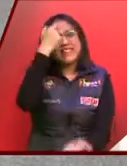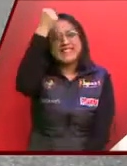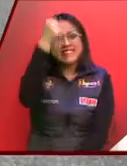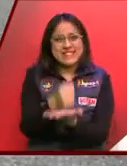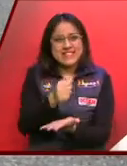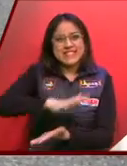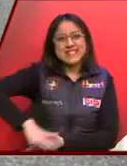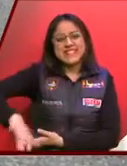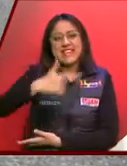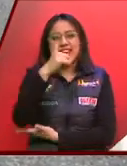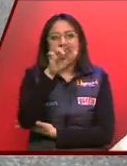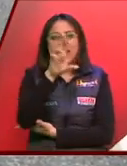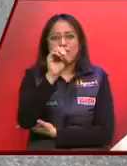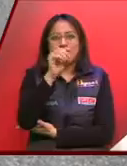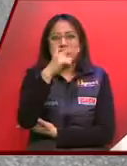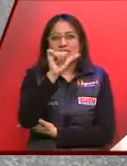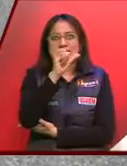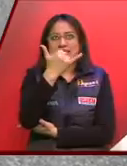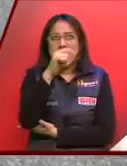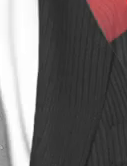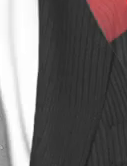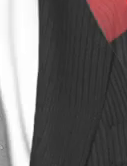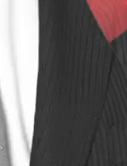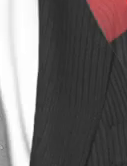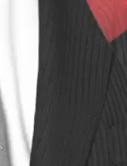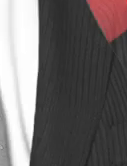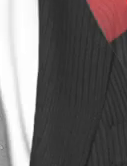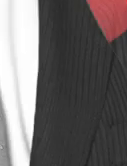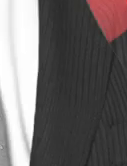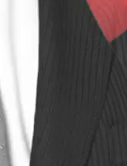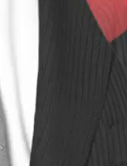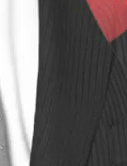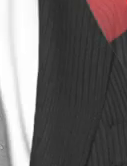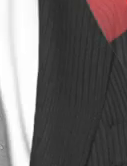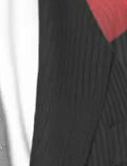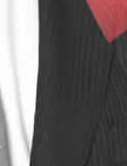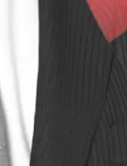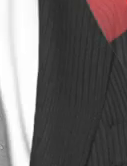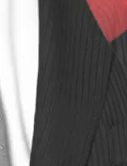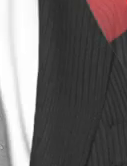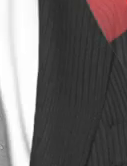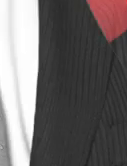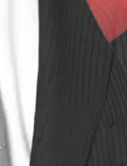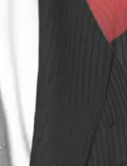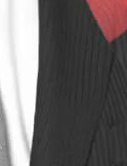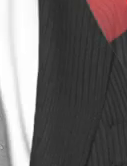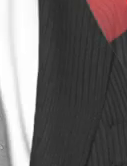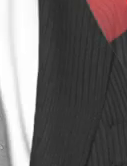corresponda, Gerardo Ayala.